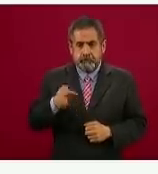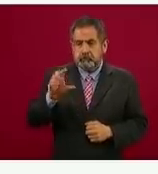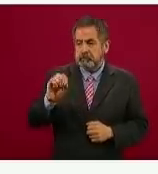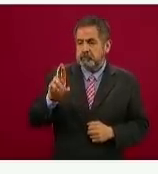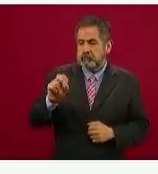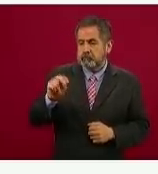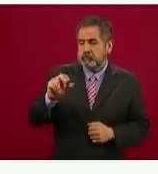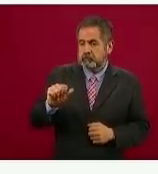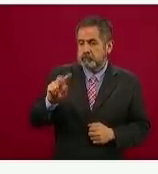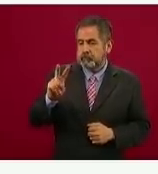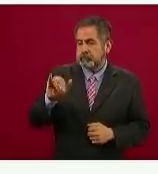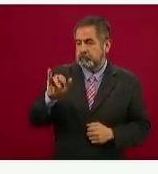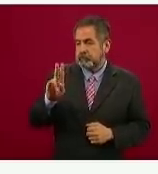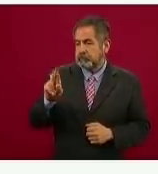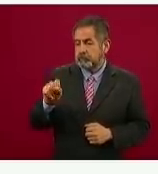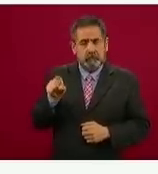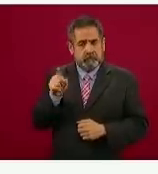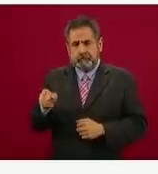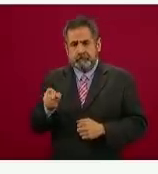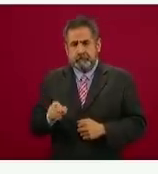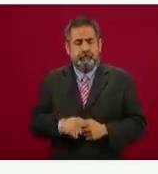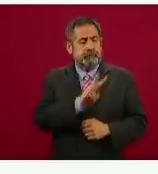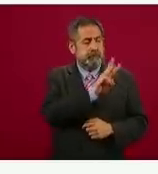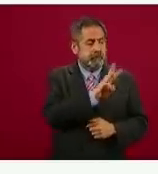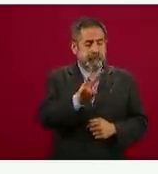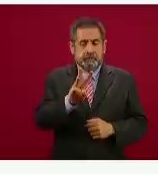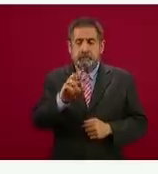gov.mx/coronavirus. Así de fácil,